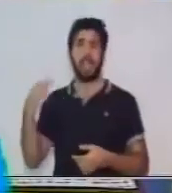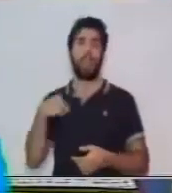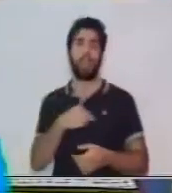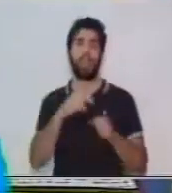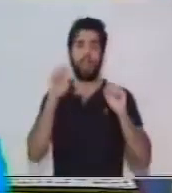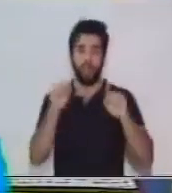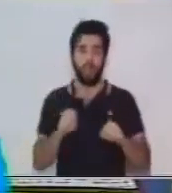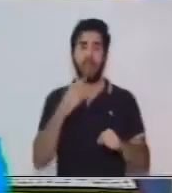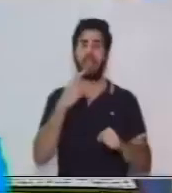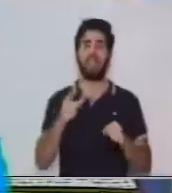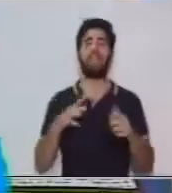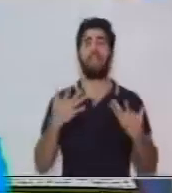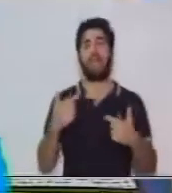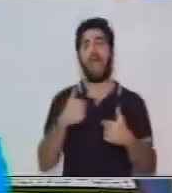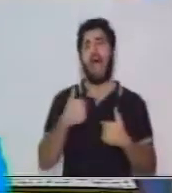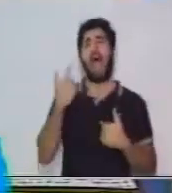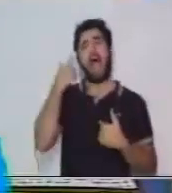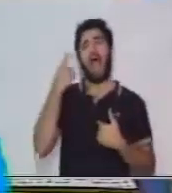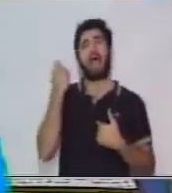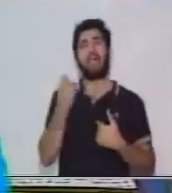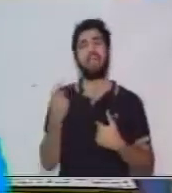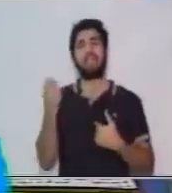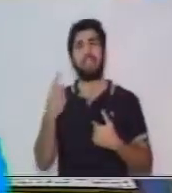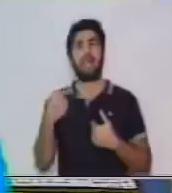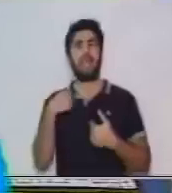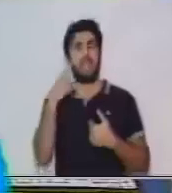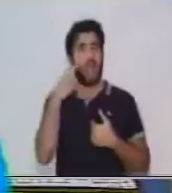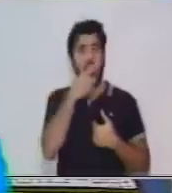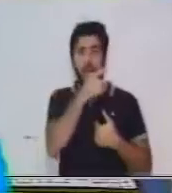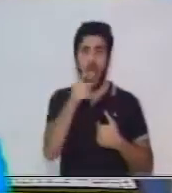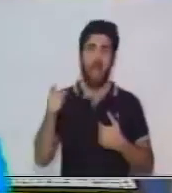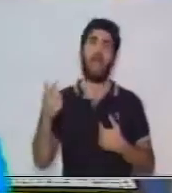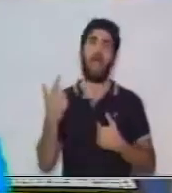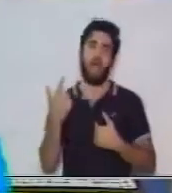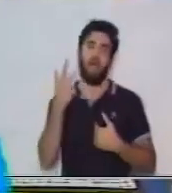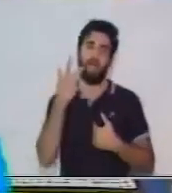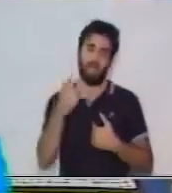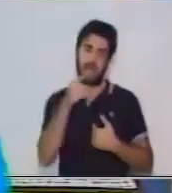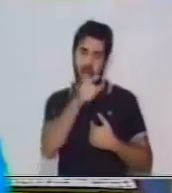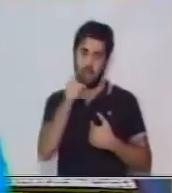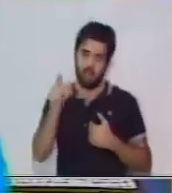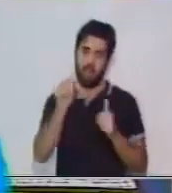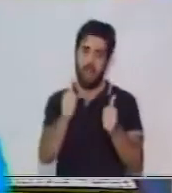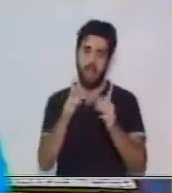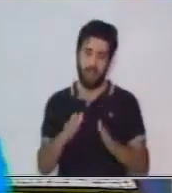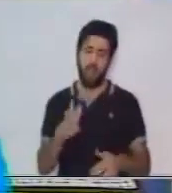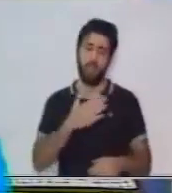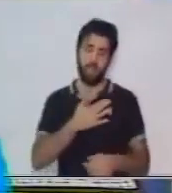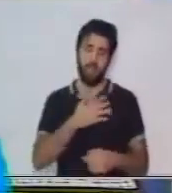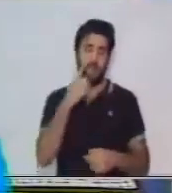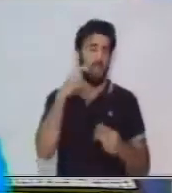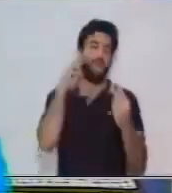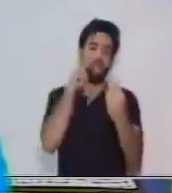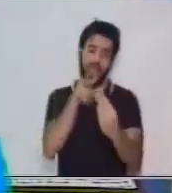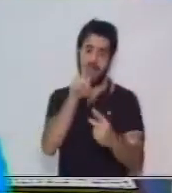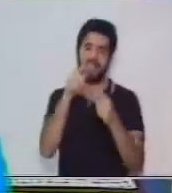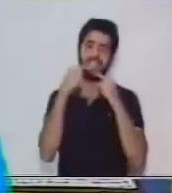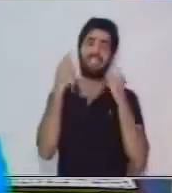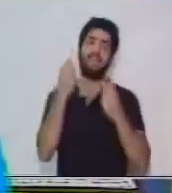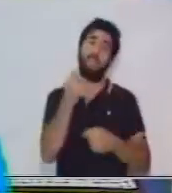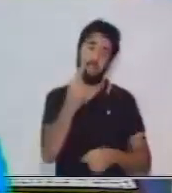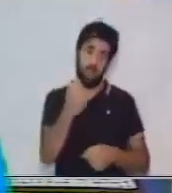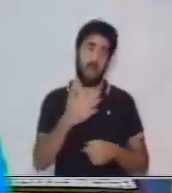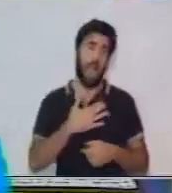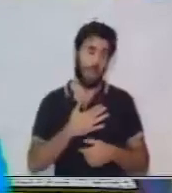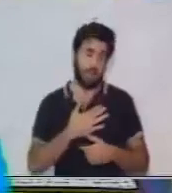decir que extrañé el poder verte sonreír en cada uno de los salones, pero también sé que te estás cuidando en